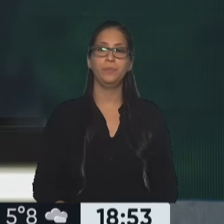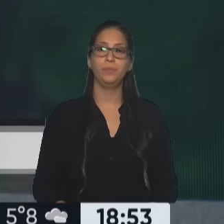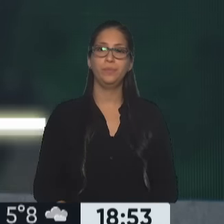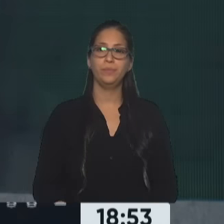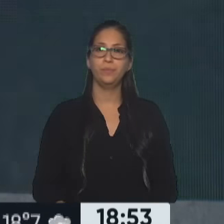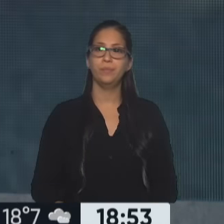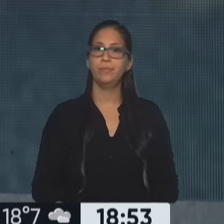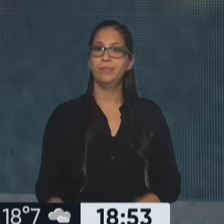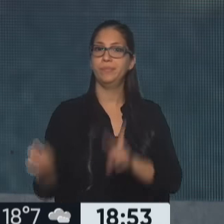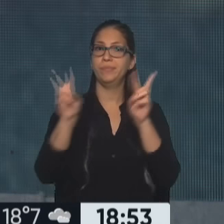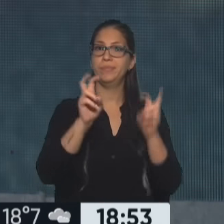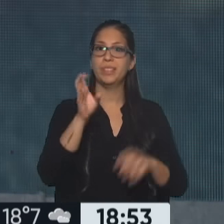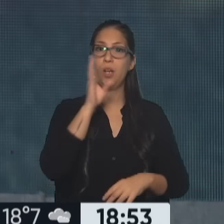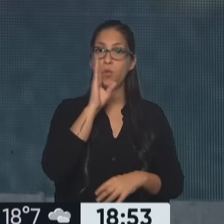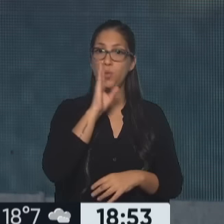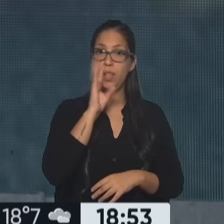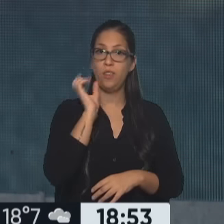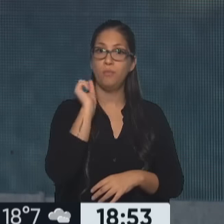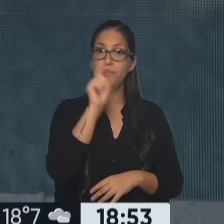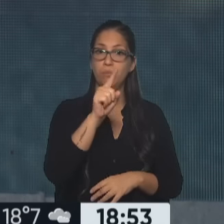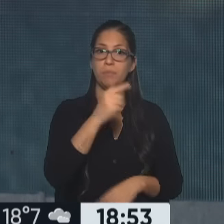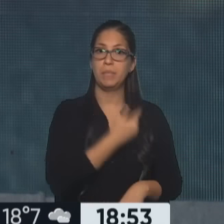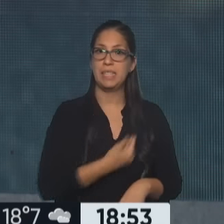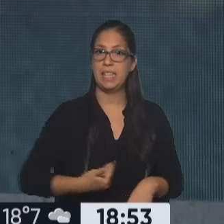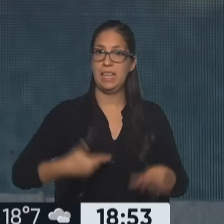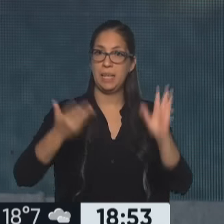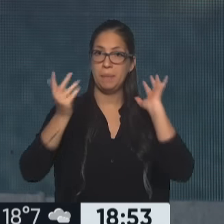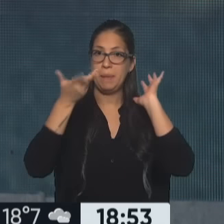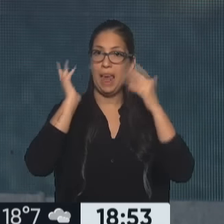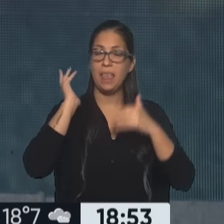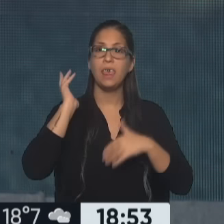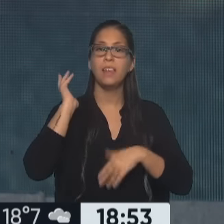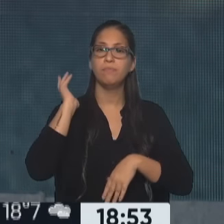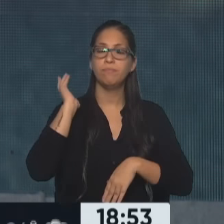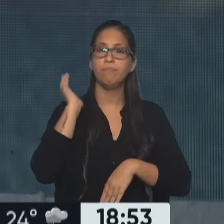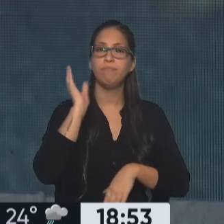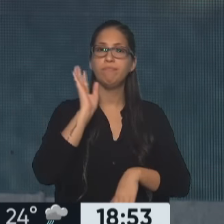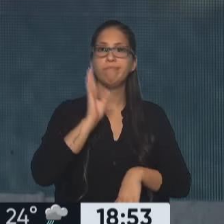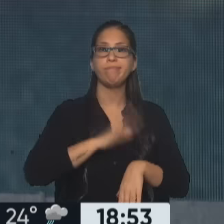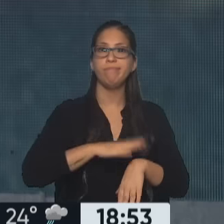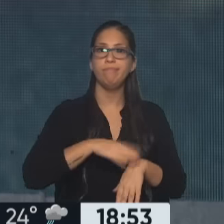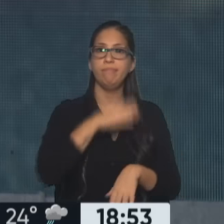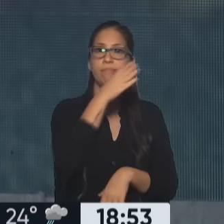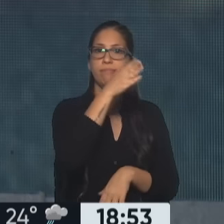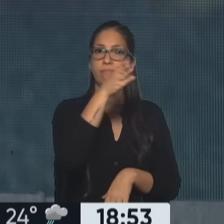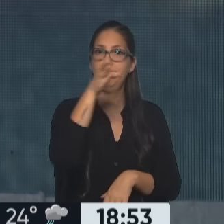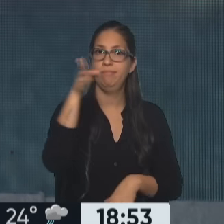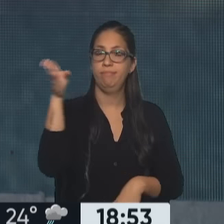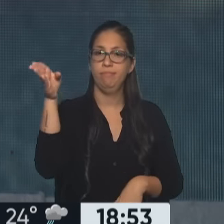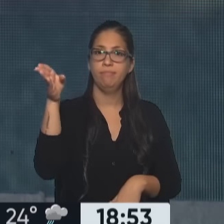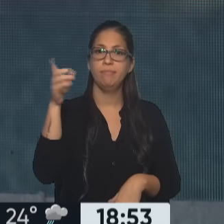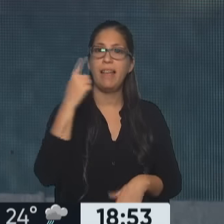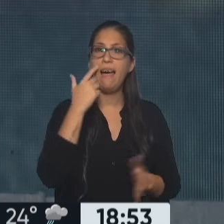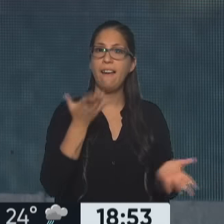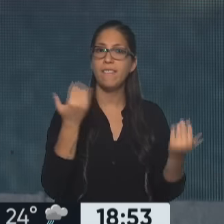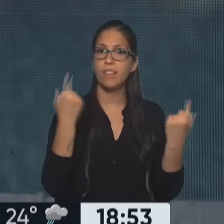Nos vamos a los Estados Unidos nuevamente. Allí el presidente argentino Javier Milei, una agenda realmente muy amplia. Comenzamos a